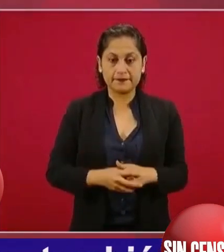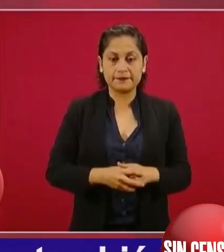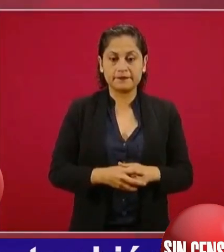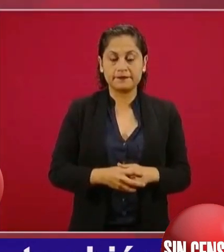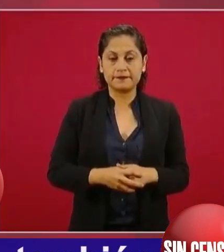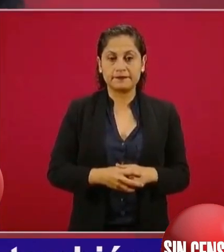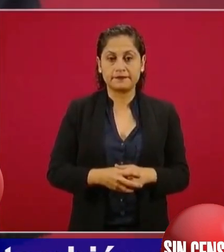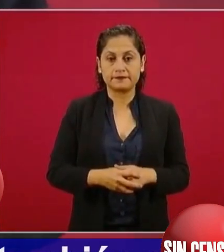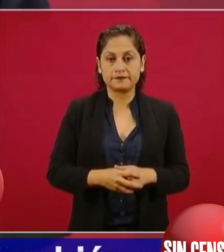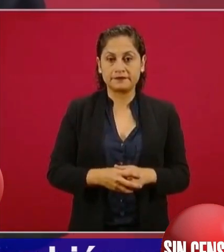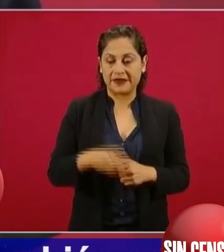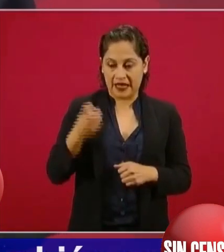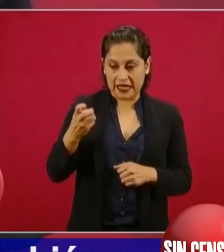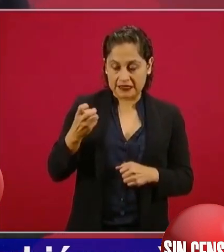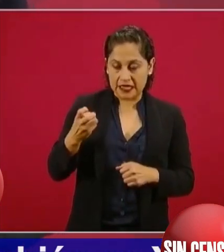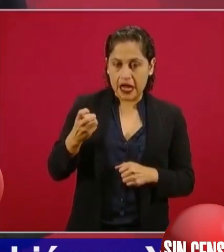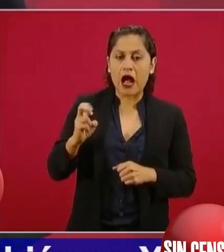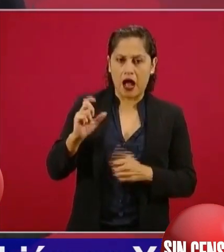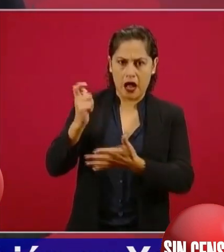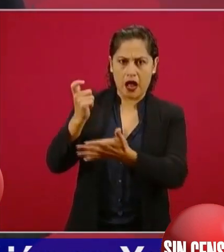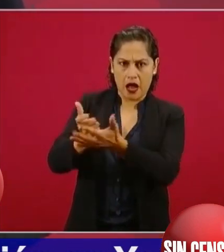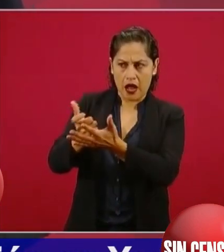el rescate de los cuerpos,